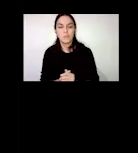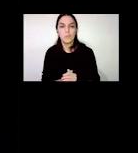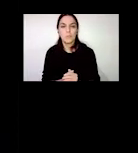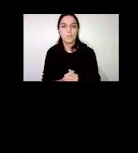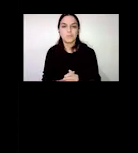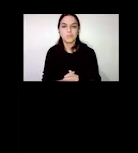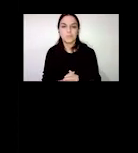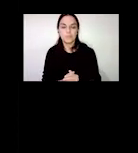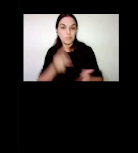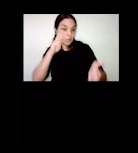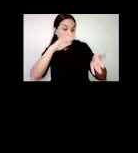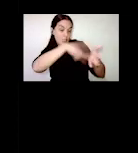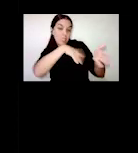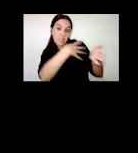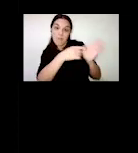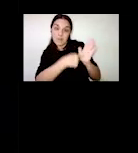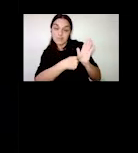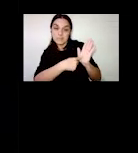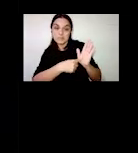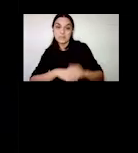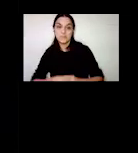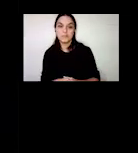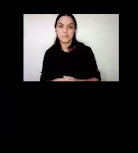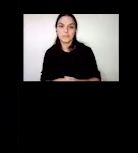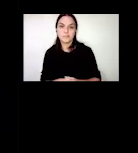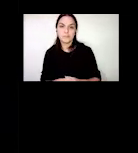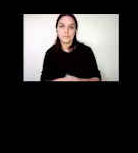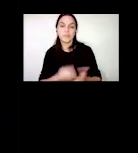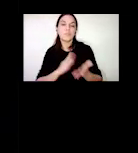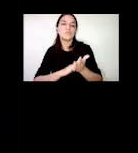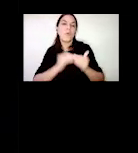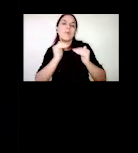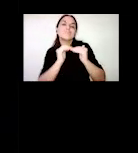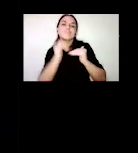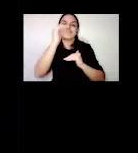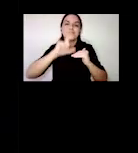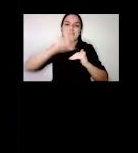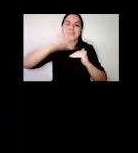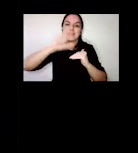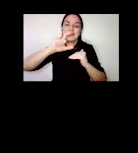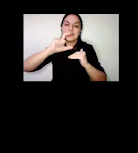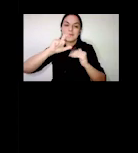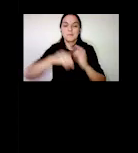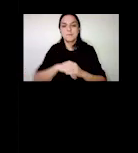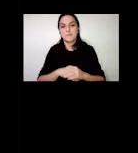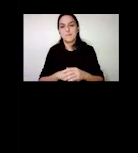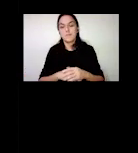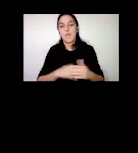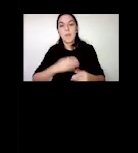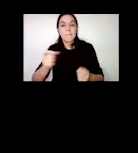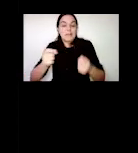acá ven las tablas, ¿sí? Que se aplican sobre el excedente, o sea, se le resta al patrimonio, al activo